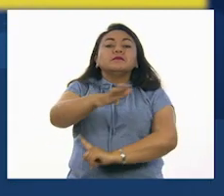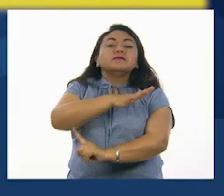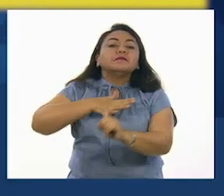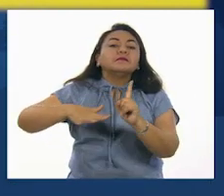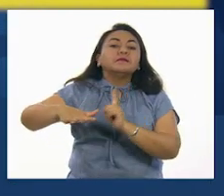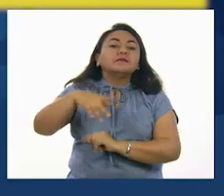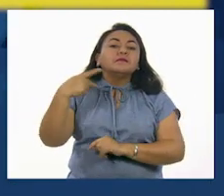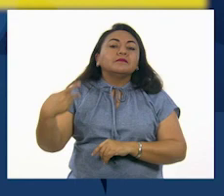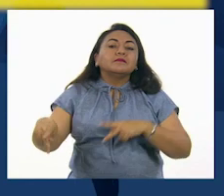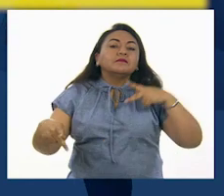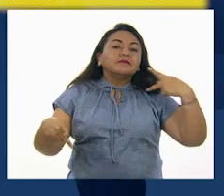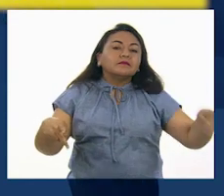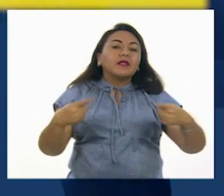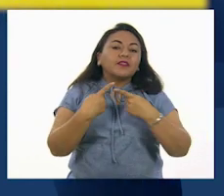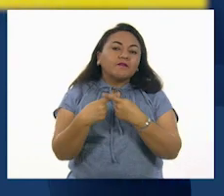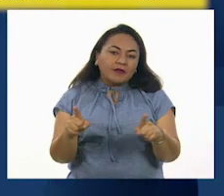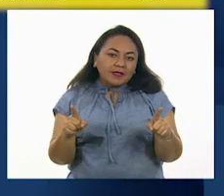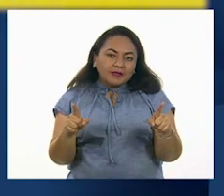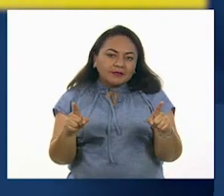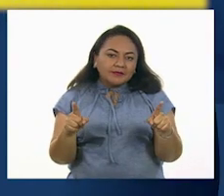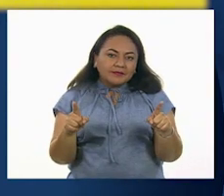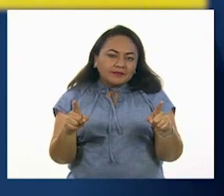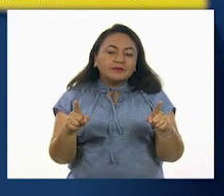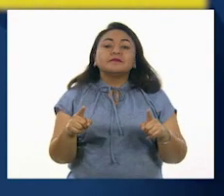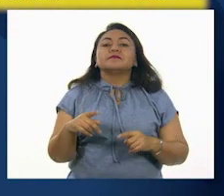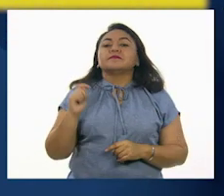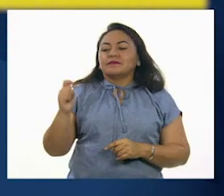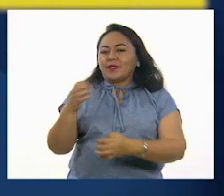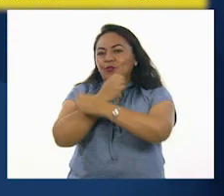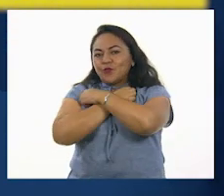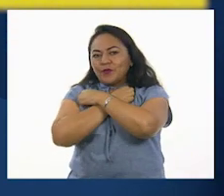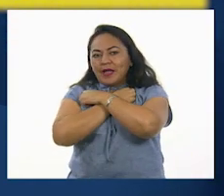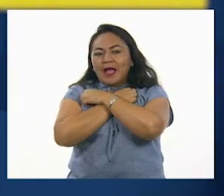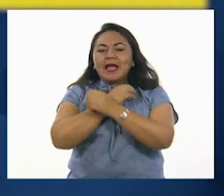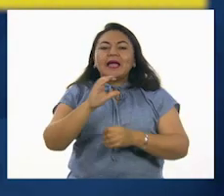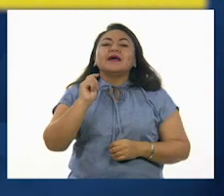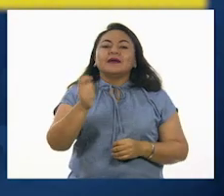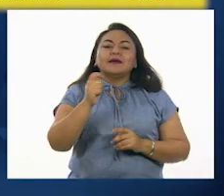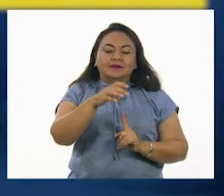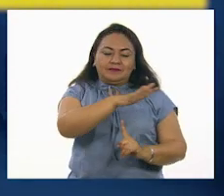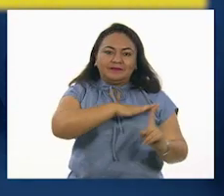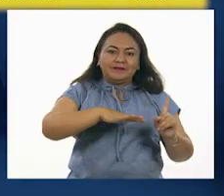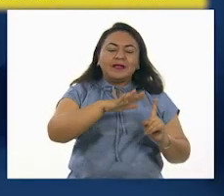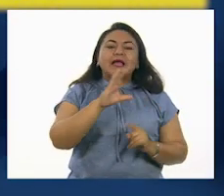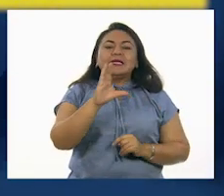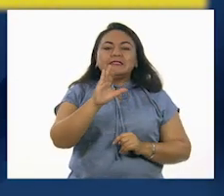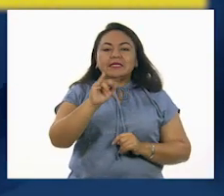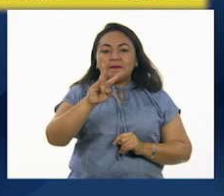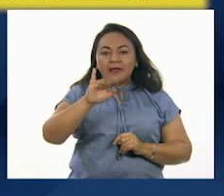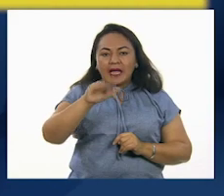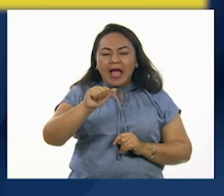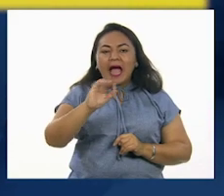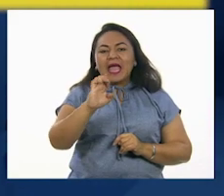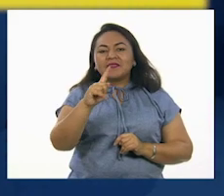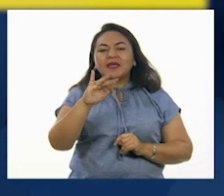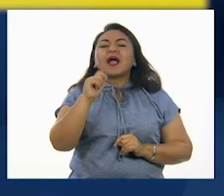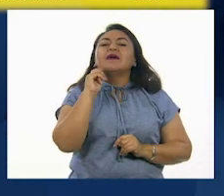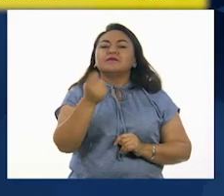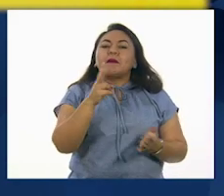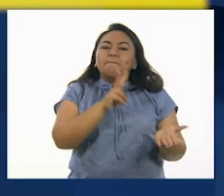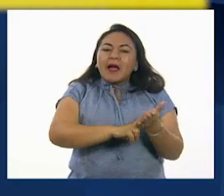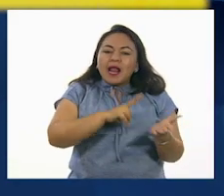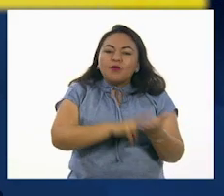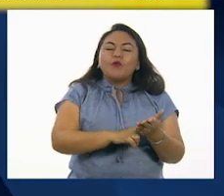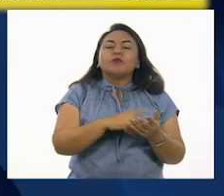De hecho, sí, pues nuestra educación ética y cívica gira en torno a la práctica de valores, a la toma de